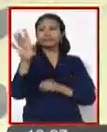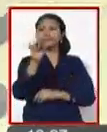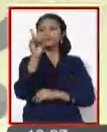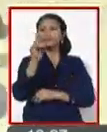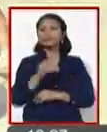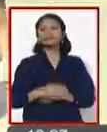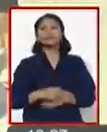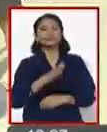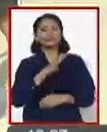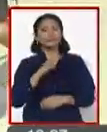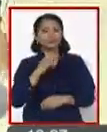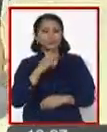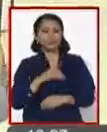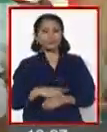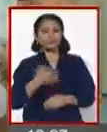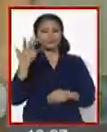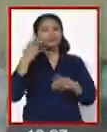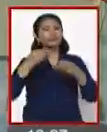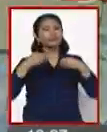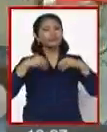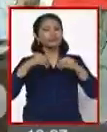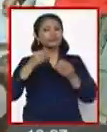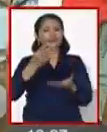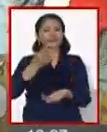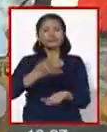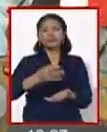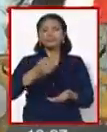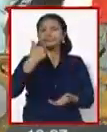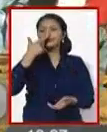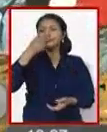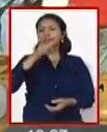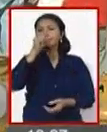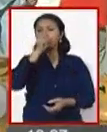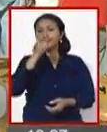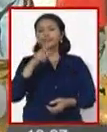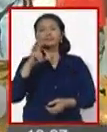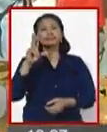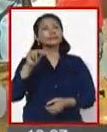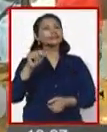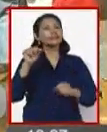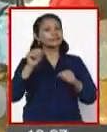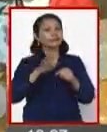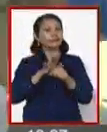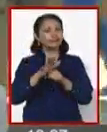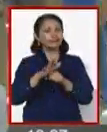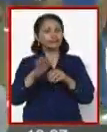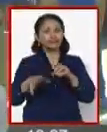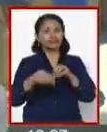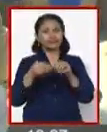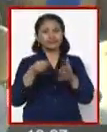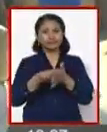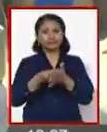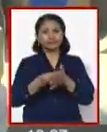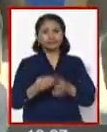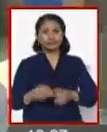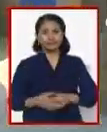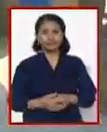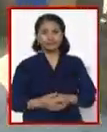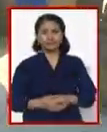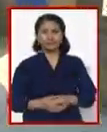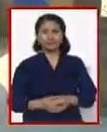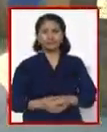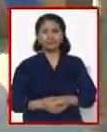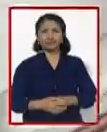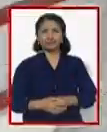un boliviano en la comisión que reciben por la venta de cada garrafa y aseguran que no están en condiciones de cubrir el incremento salarial correspondiente a